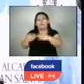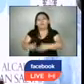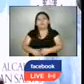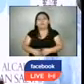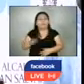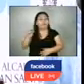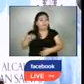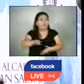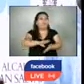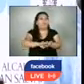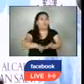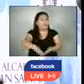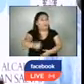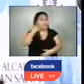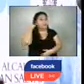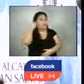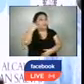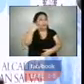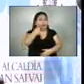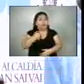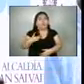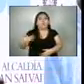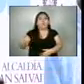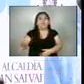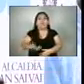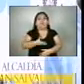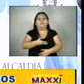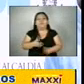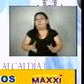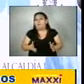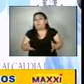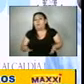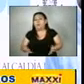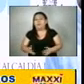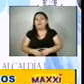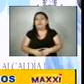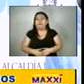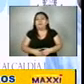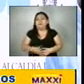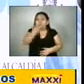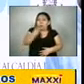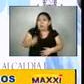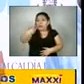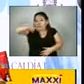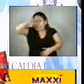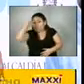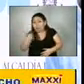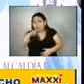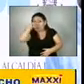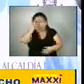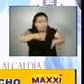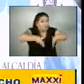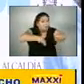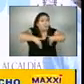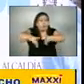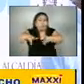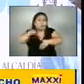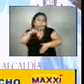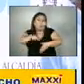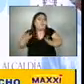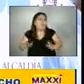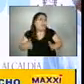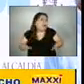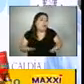una inversión bastante importante, es algo que nosotros vamos a estar pues haciendo todos los días en cada una de las calles municipales, y esto vendrá a